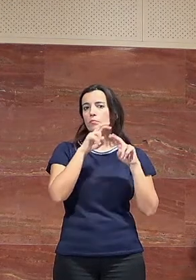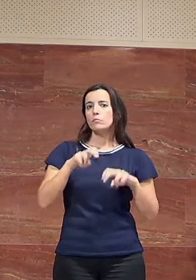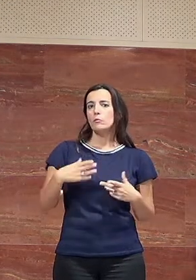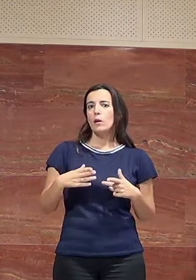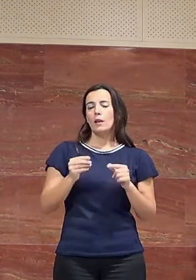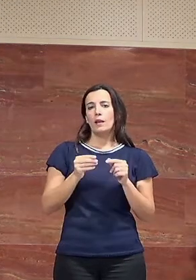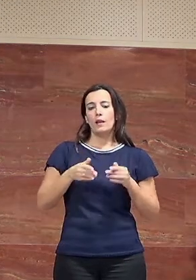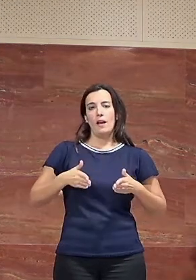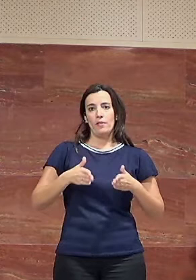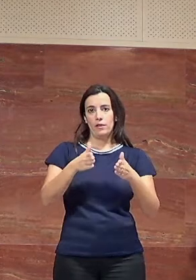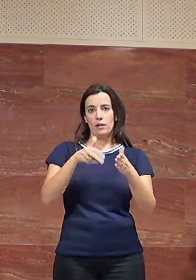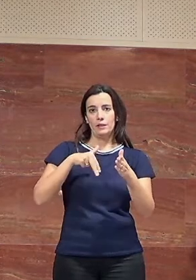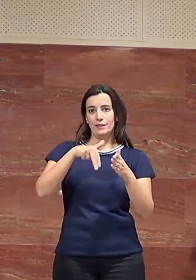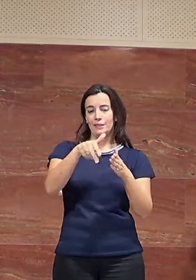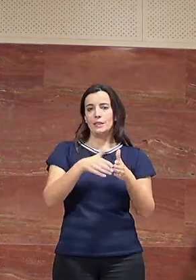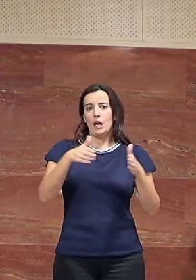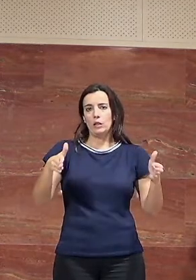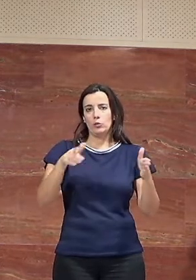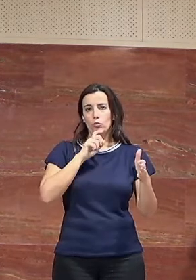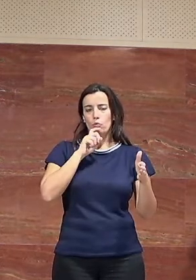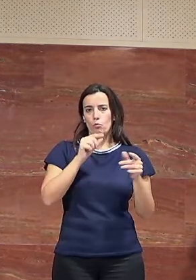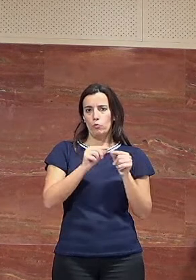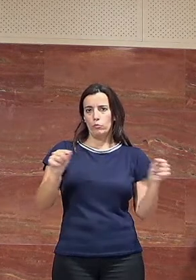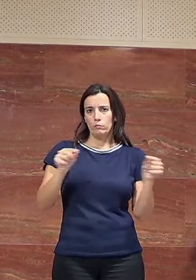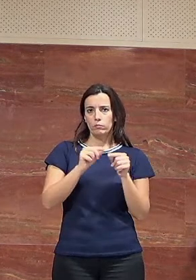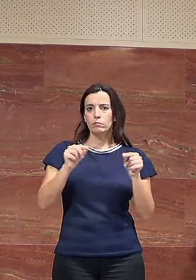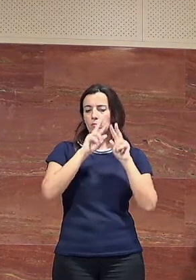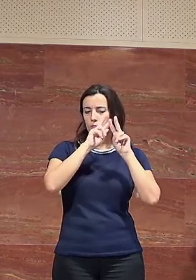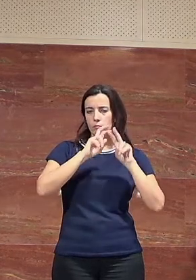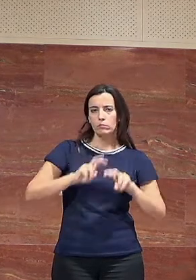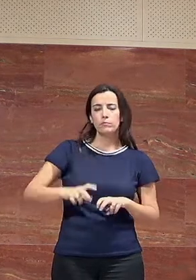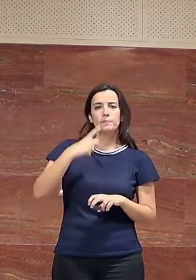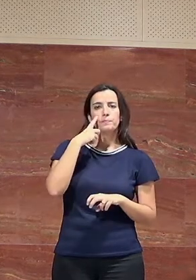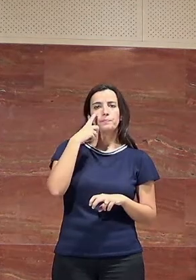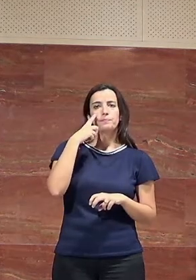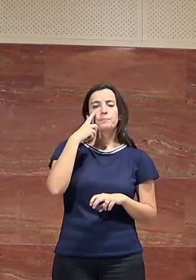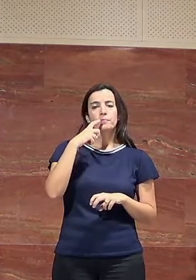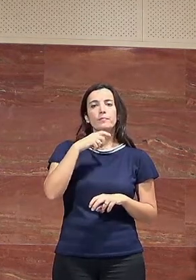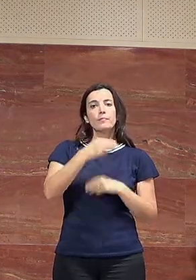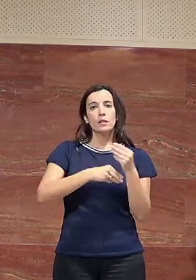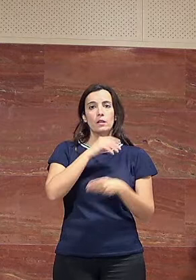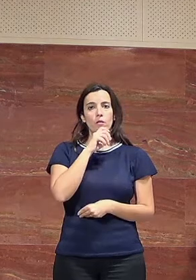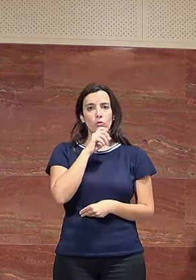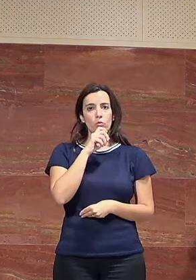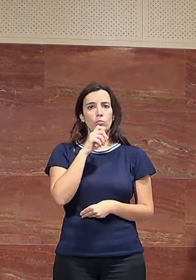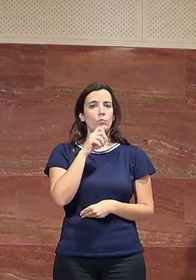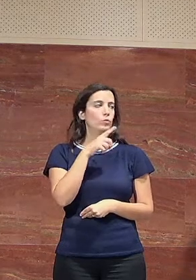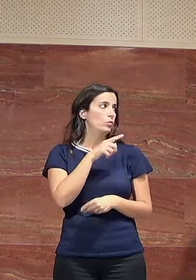de las aceras. Se tipifican cada uno de los elementos de esta red básica con estos intervalos